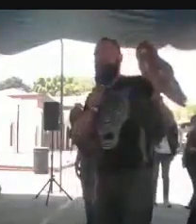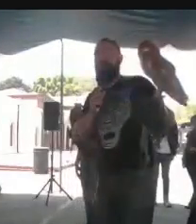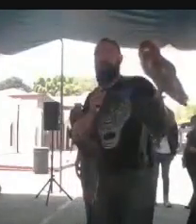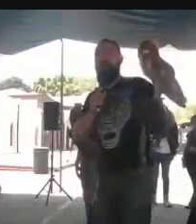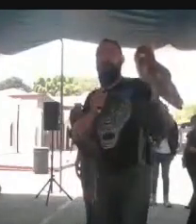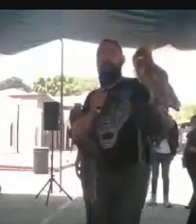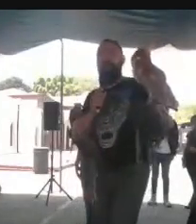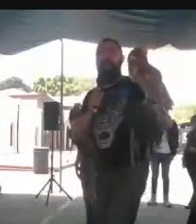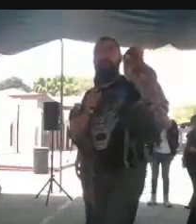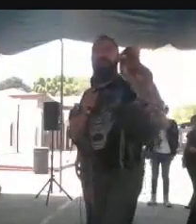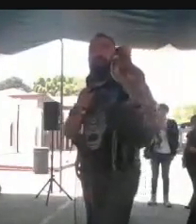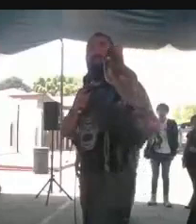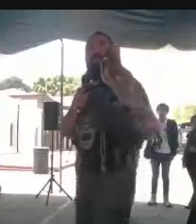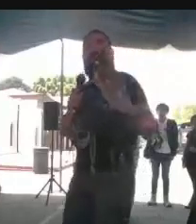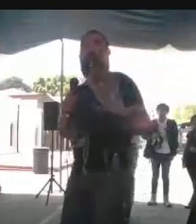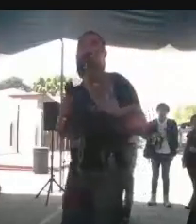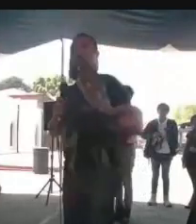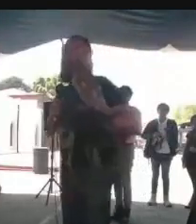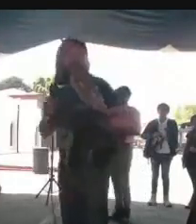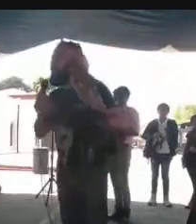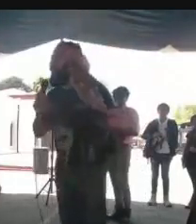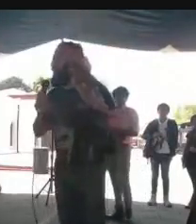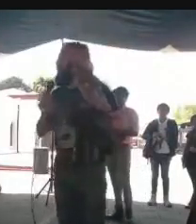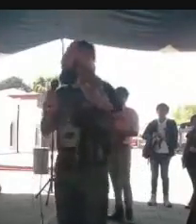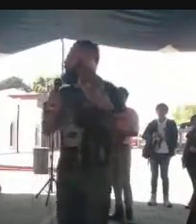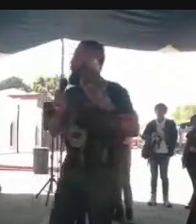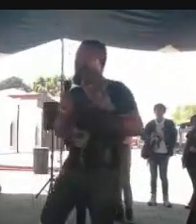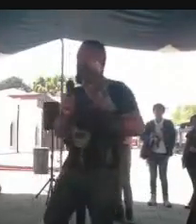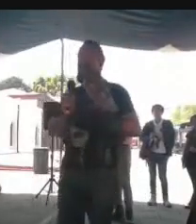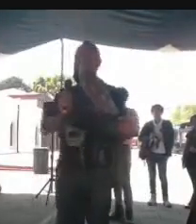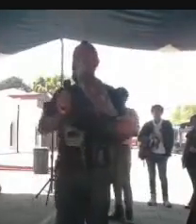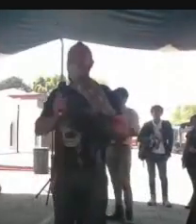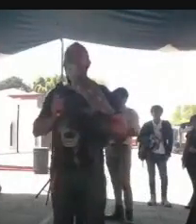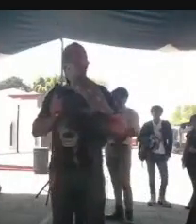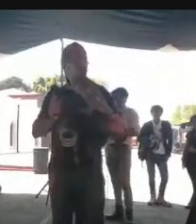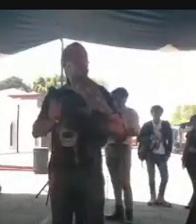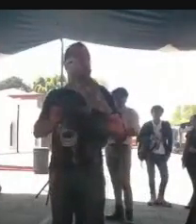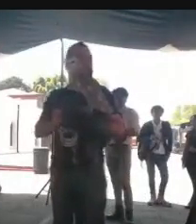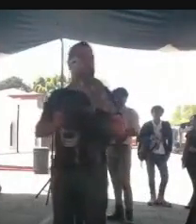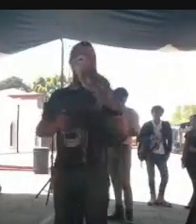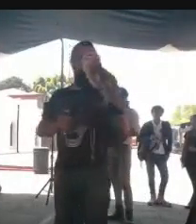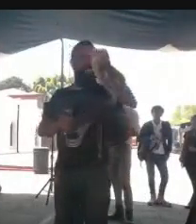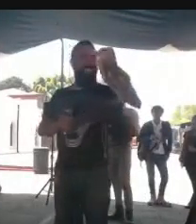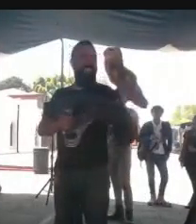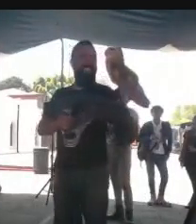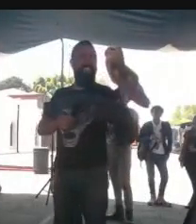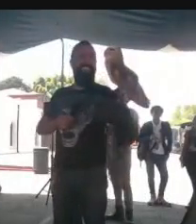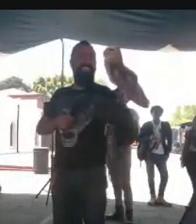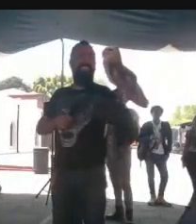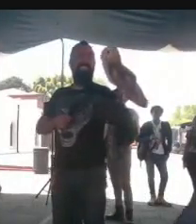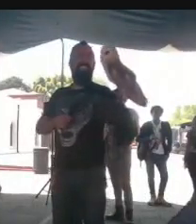Espera un tantito mientras vean el video y ahorita ponen cara de asombro cuando lo volvamos a repetir.